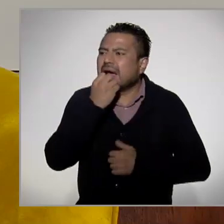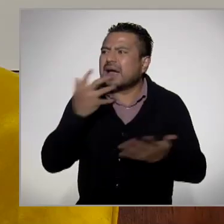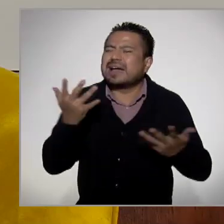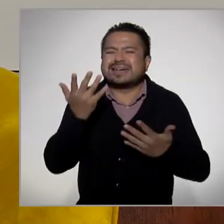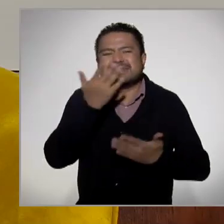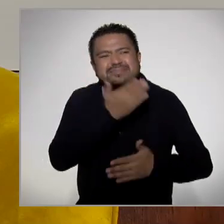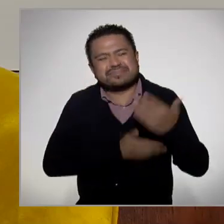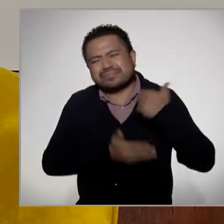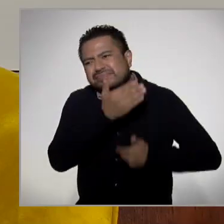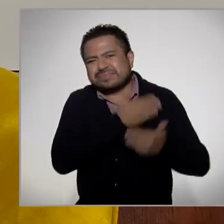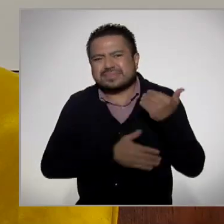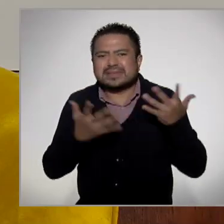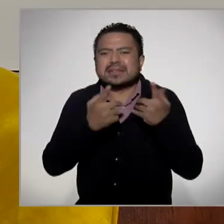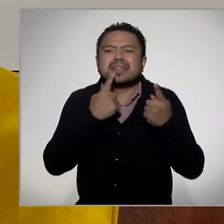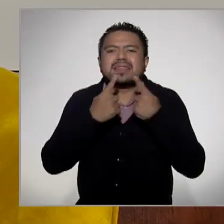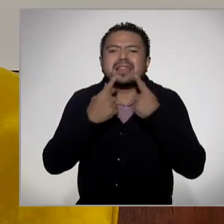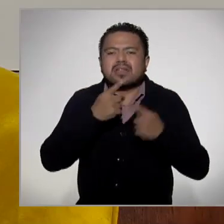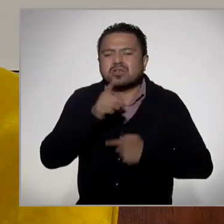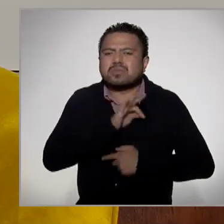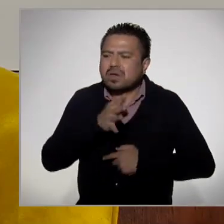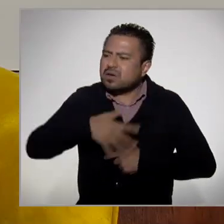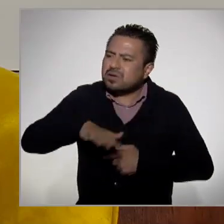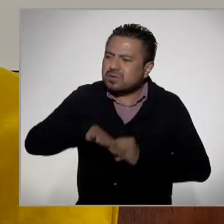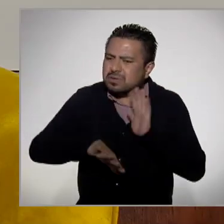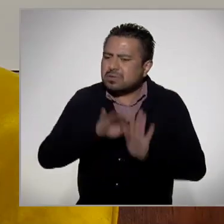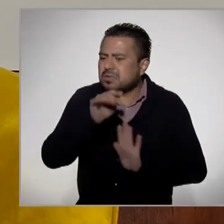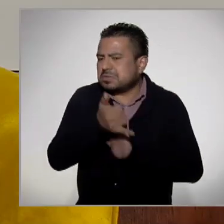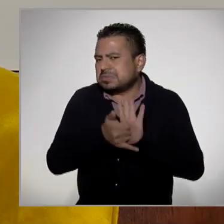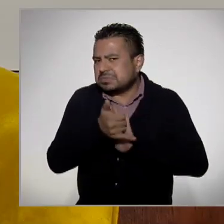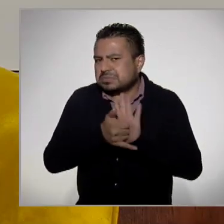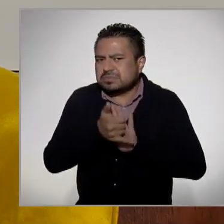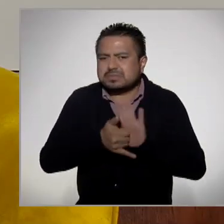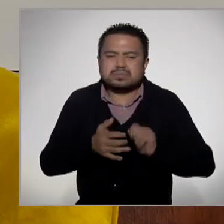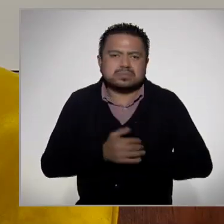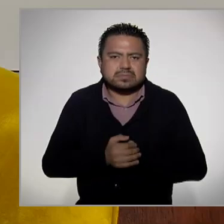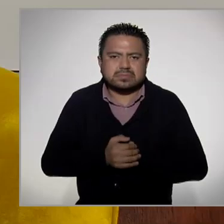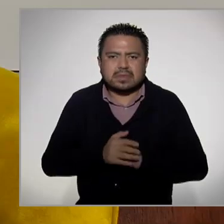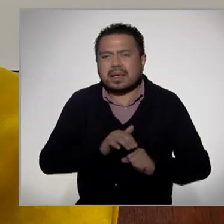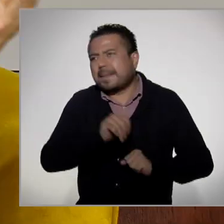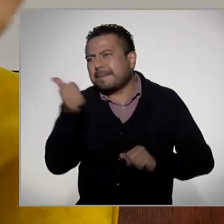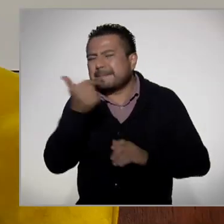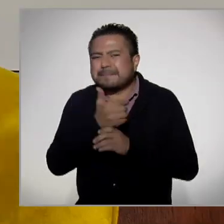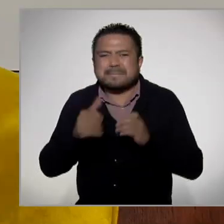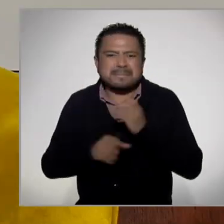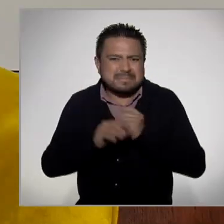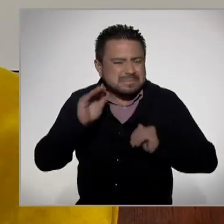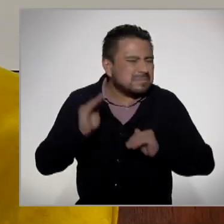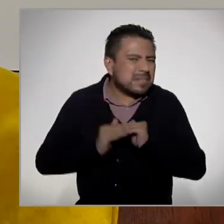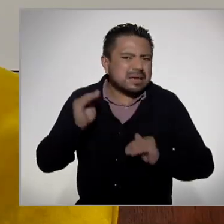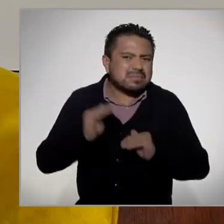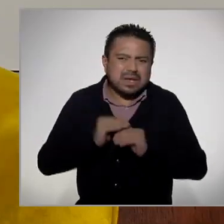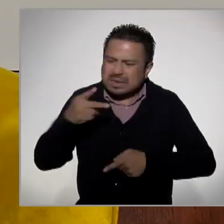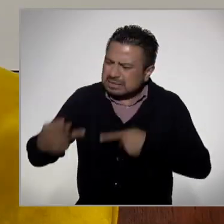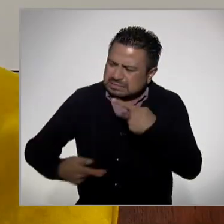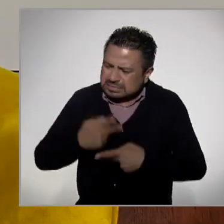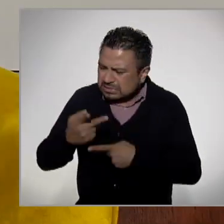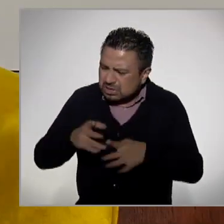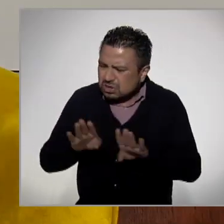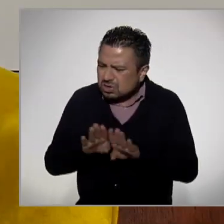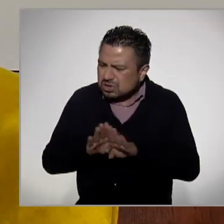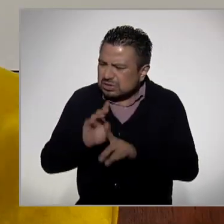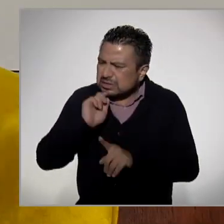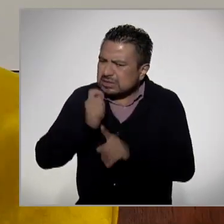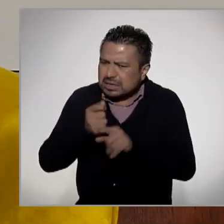adecuada lo hicimos aquí en diálogos y lo pueden buscar en youtube en cuanto a las demás causas nos llegan muchas preguntas que dicen cómo se